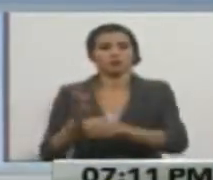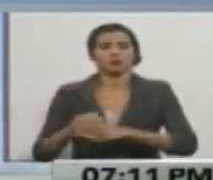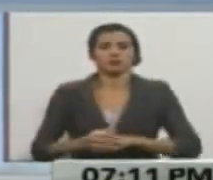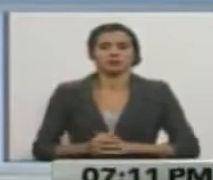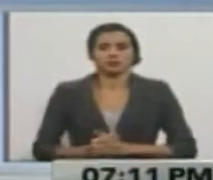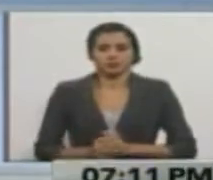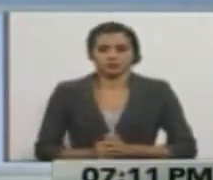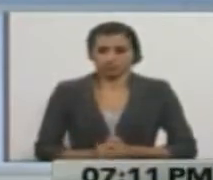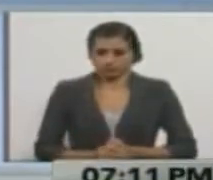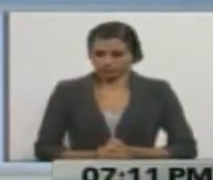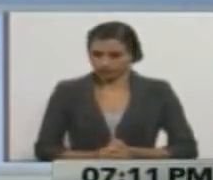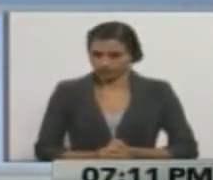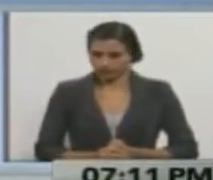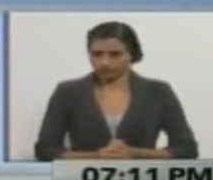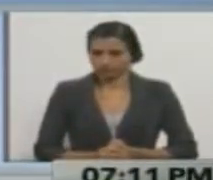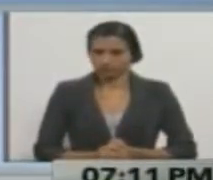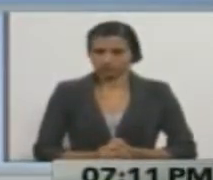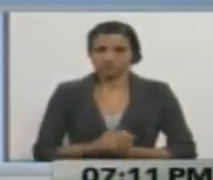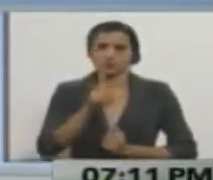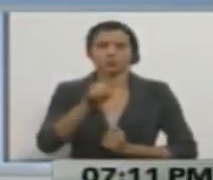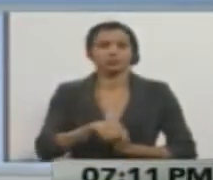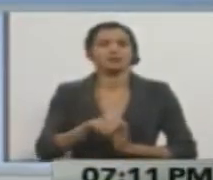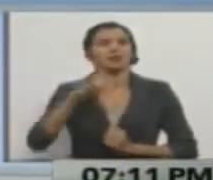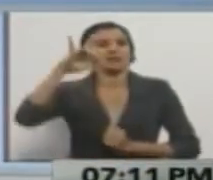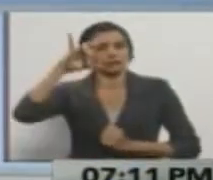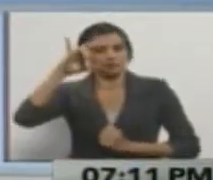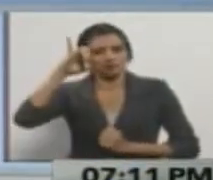www.laiguana.tv y nuestras cuentas en Instagram,